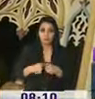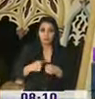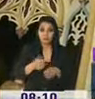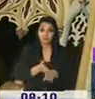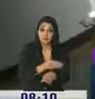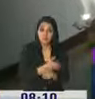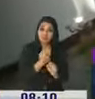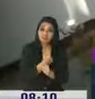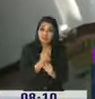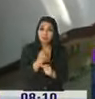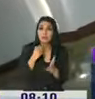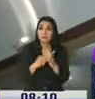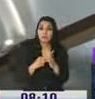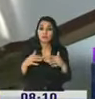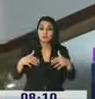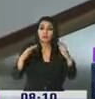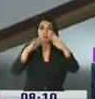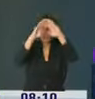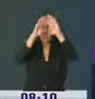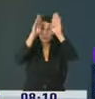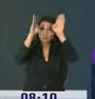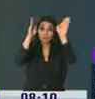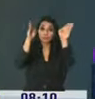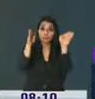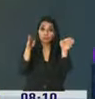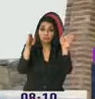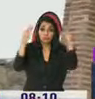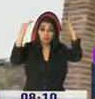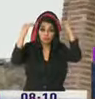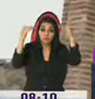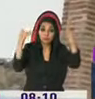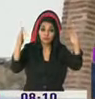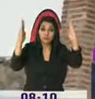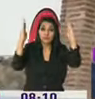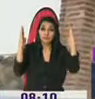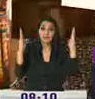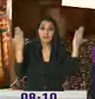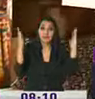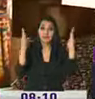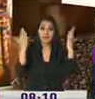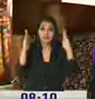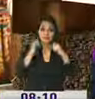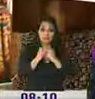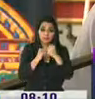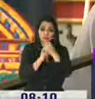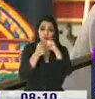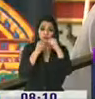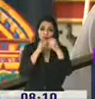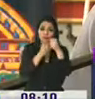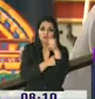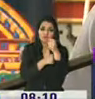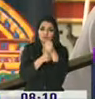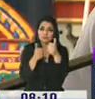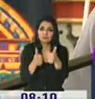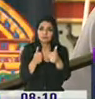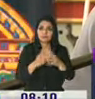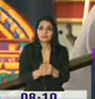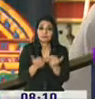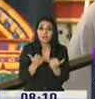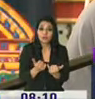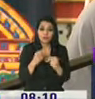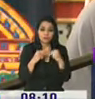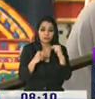trabajos, tales como la recuperación del cielo raso, ventanas, reforzamiento estructural, entre otros. Las obras que se han llevado a cabo